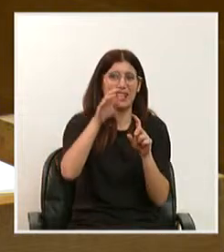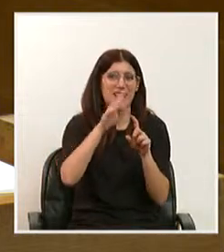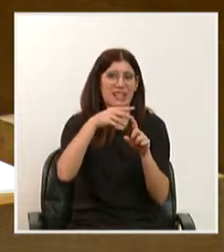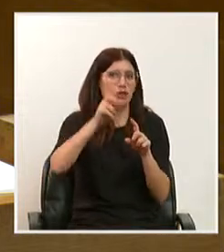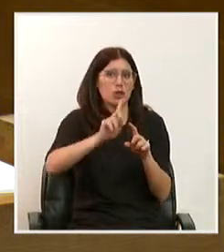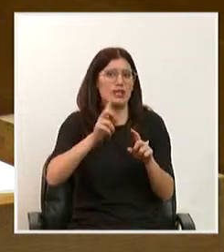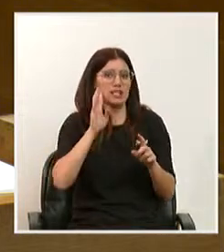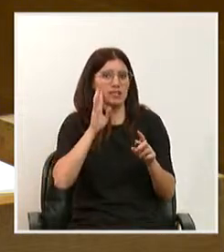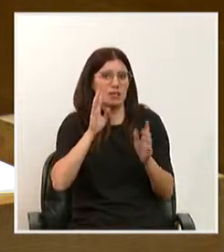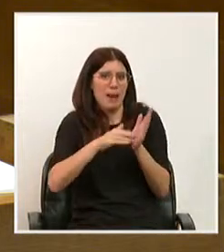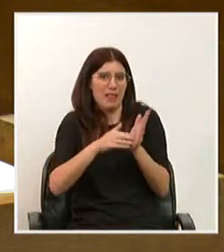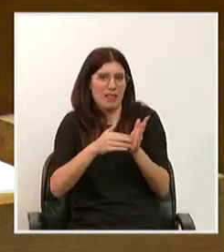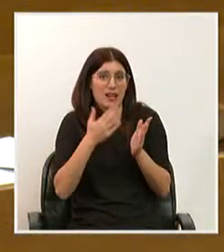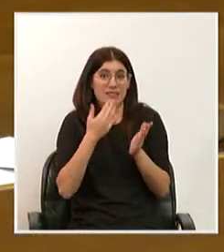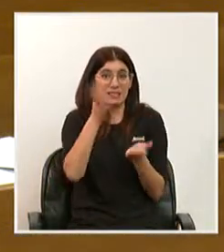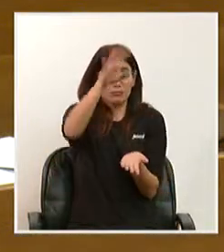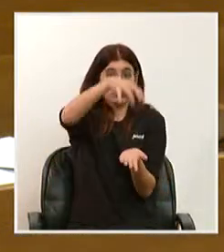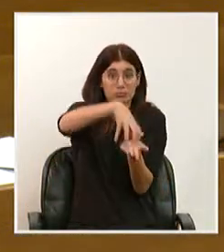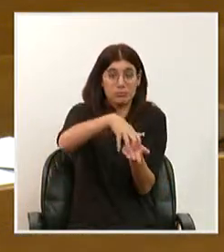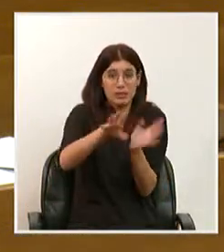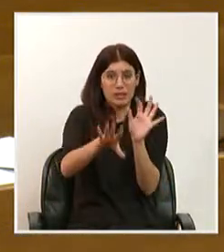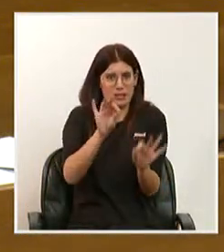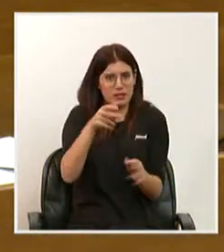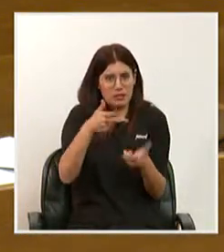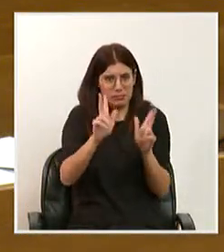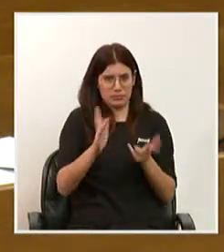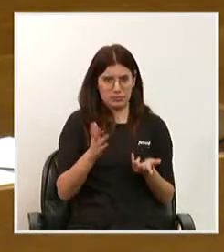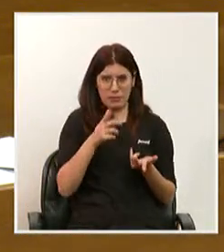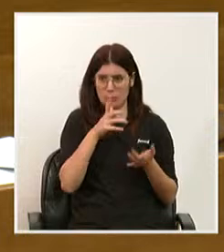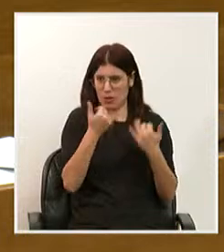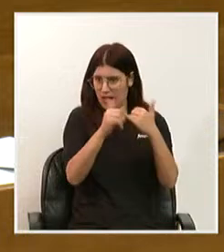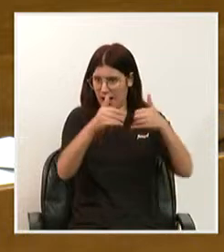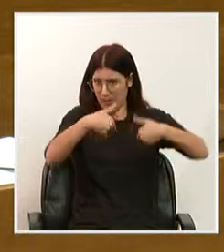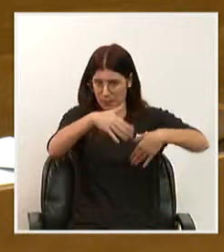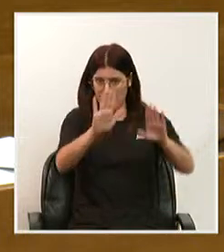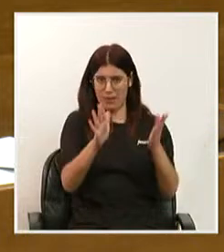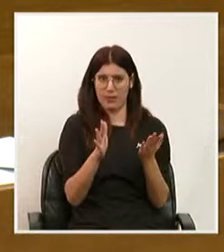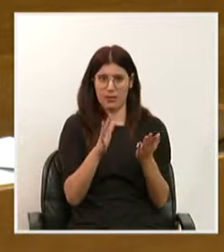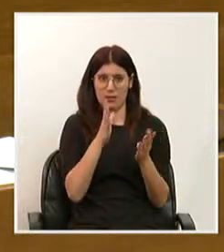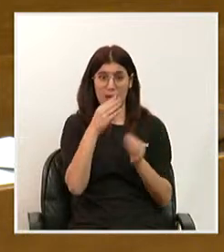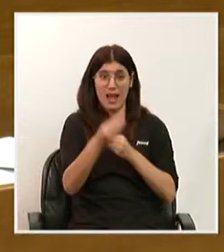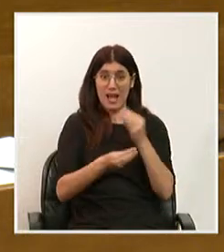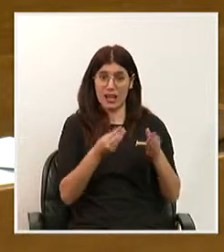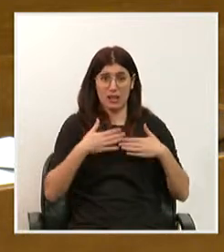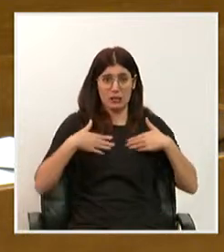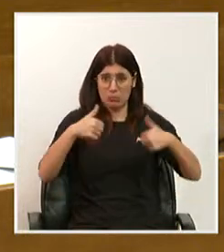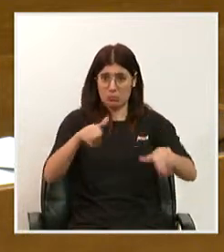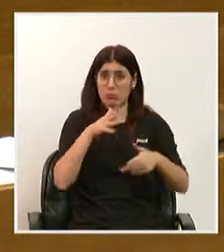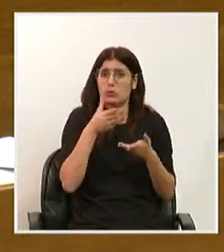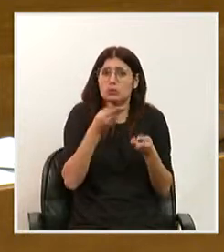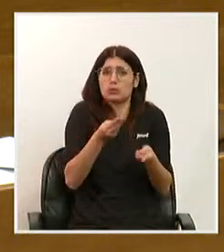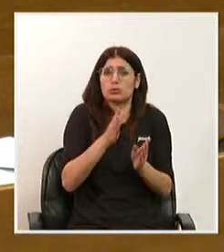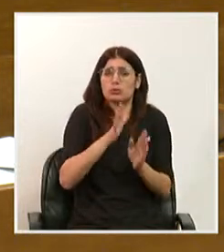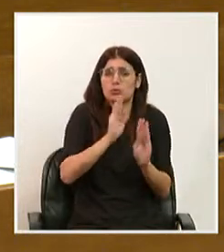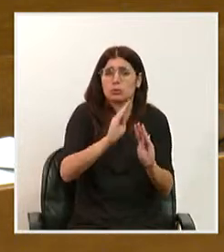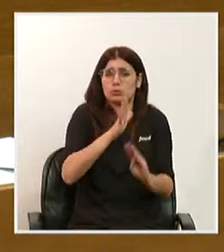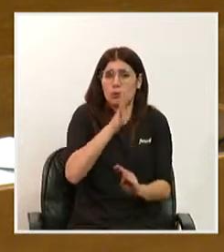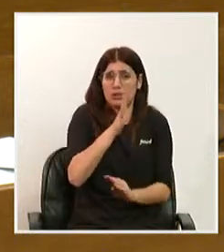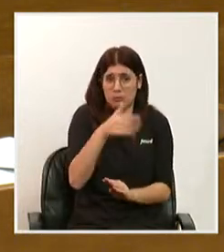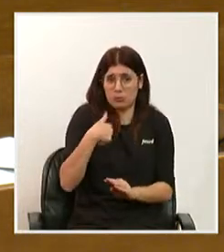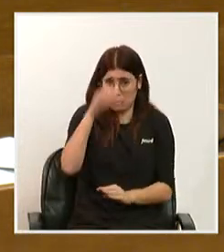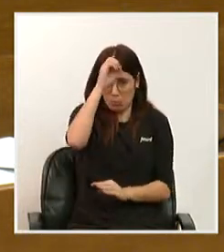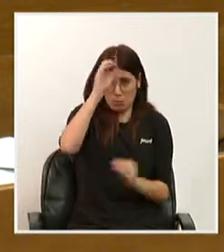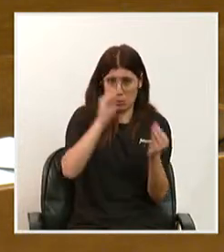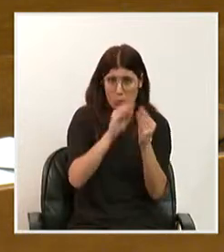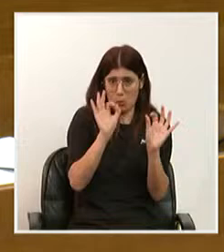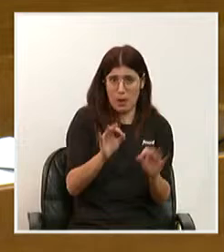que tengan su domicilio aquí depende de ellas dles en Pau que F el que creen conven per y op como el